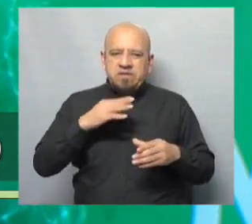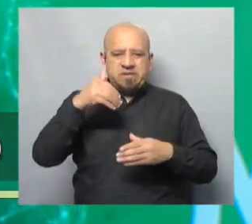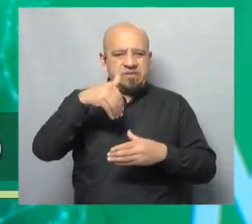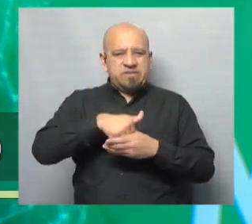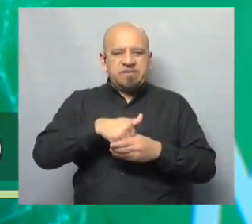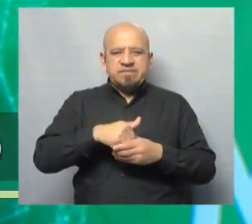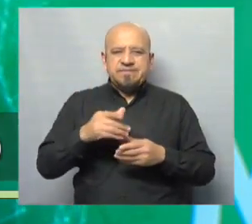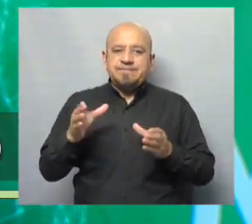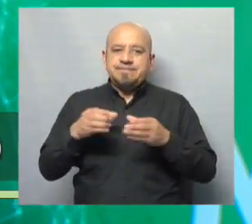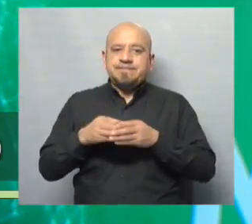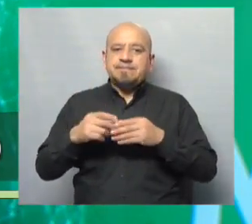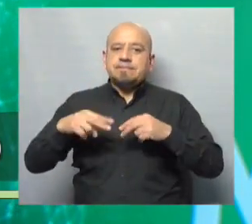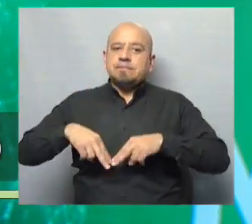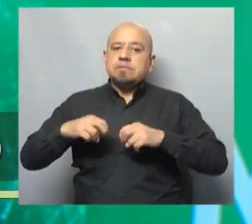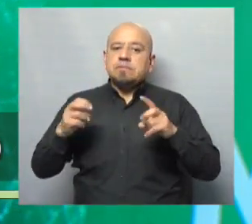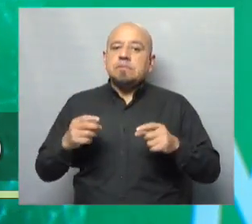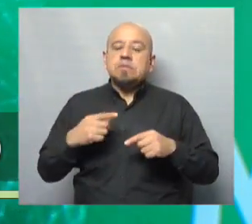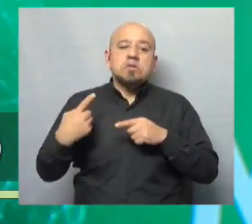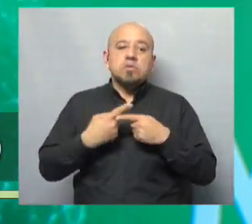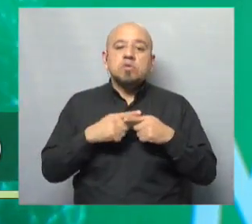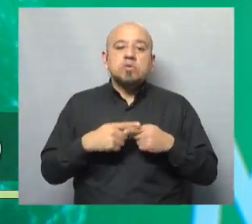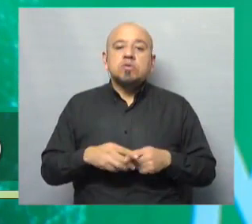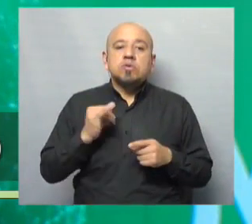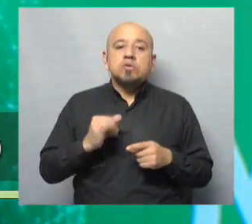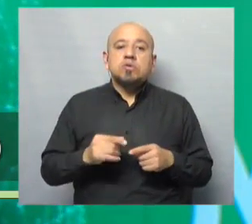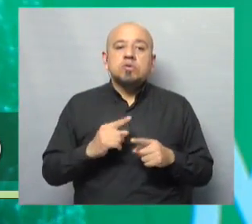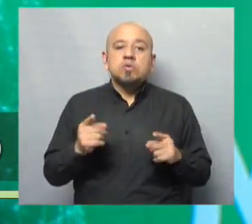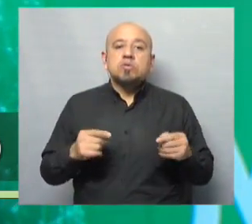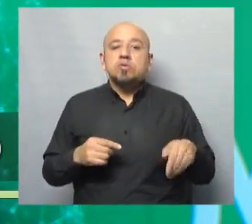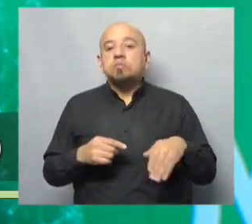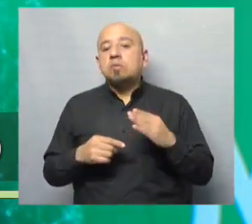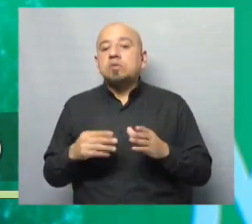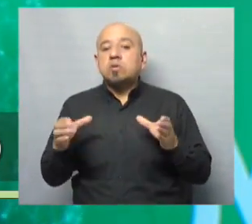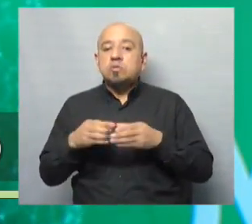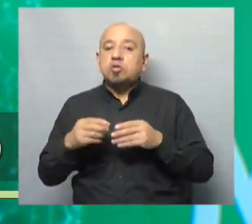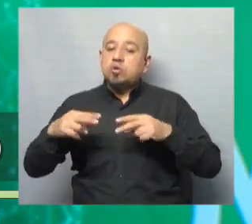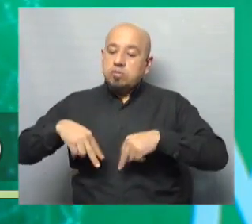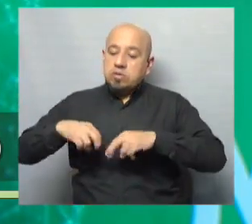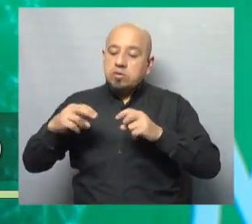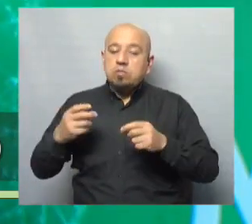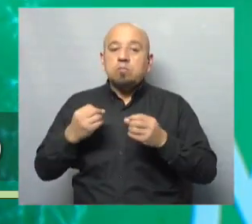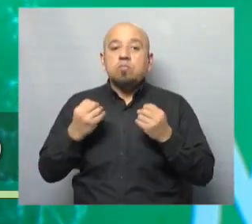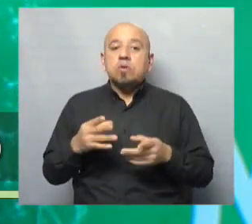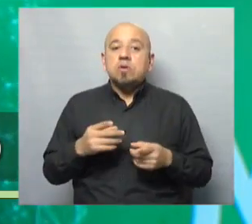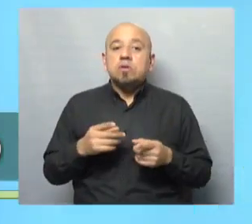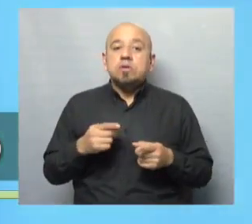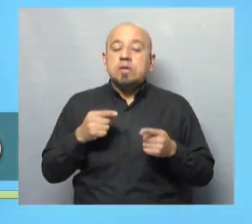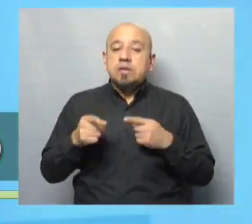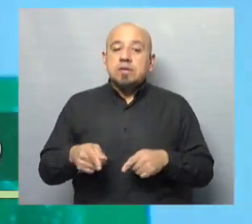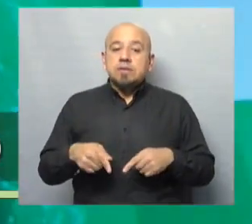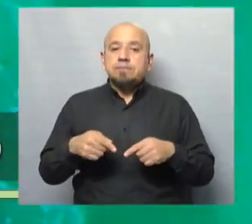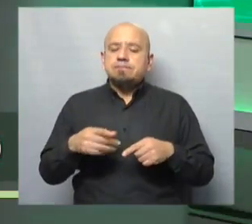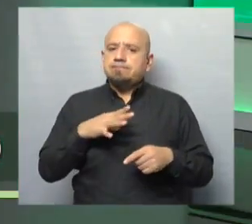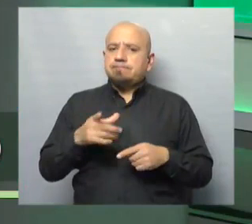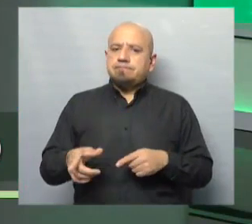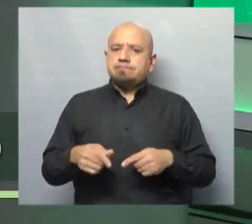investigadora y discutiremos si concurrimos a la comisión investigadora porque yo creo que este tipo de cosa cuando hay